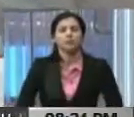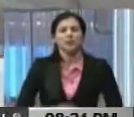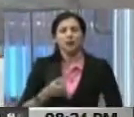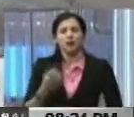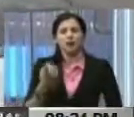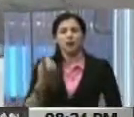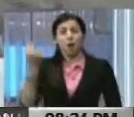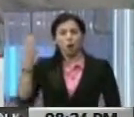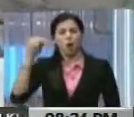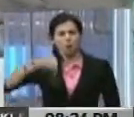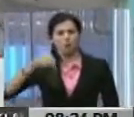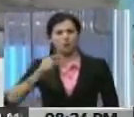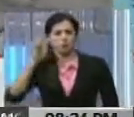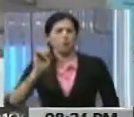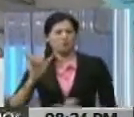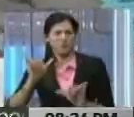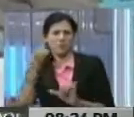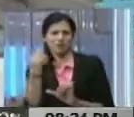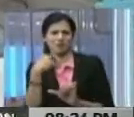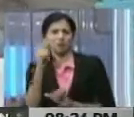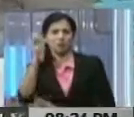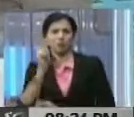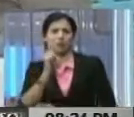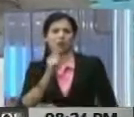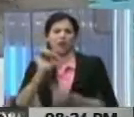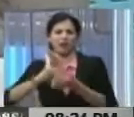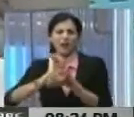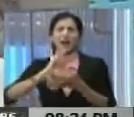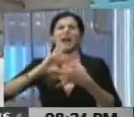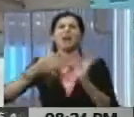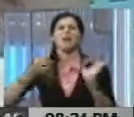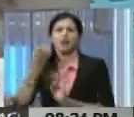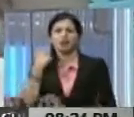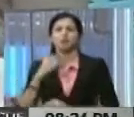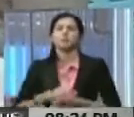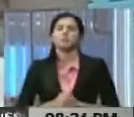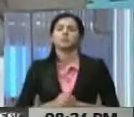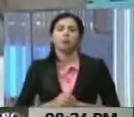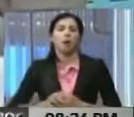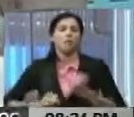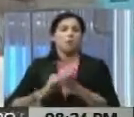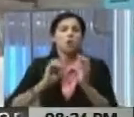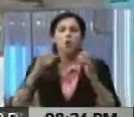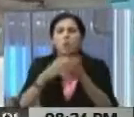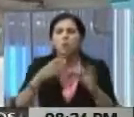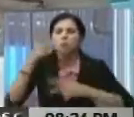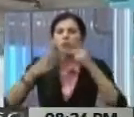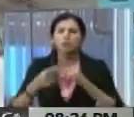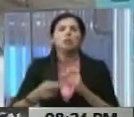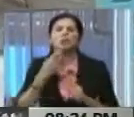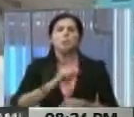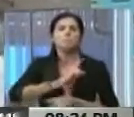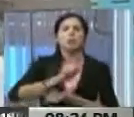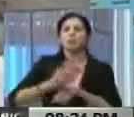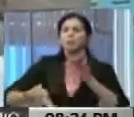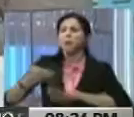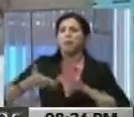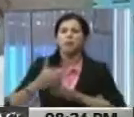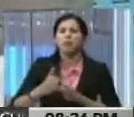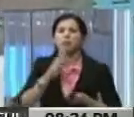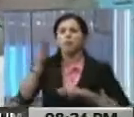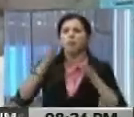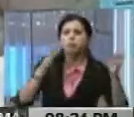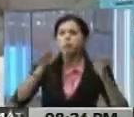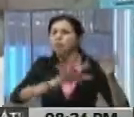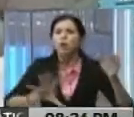diputados hacían un llamado a todos los simpatizantes de estos partidos a movilizarse por todas las sedes del Consejo Nacional Electoral del